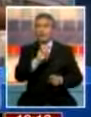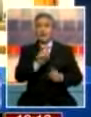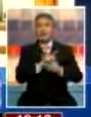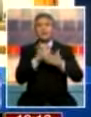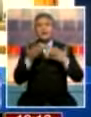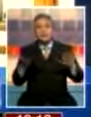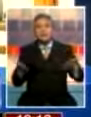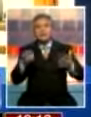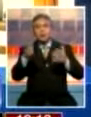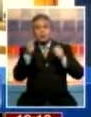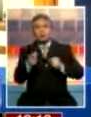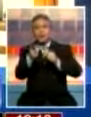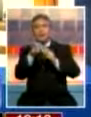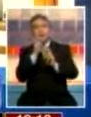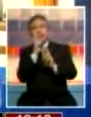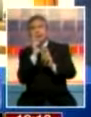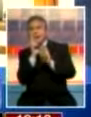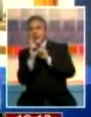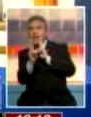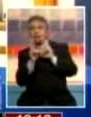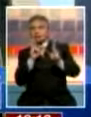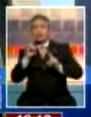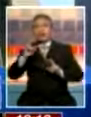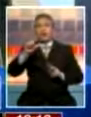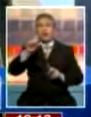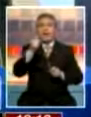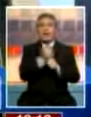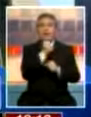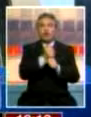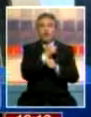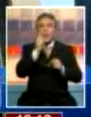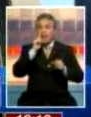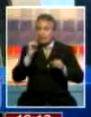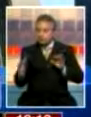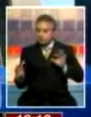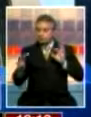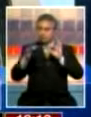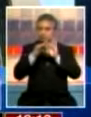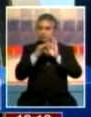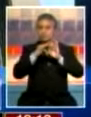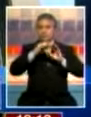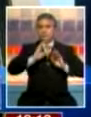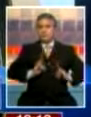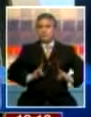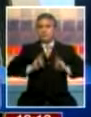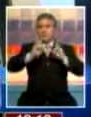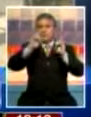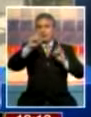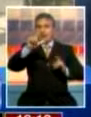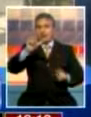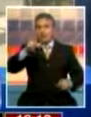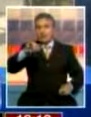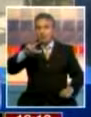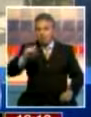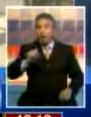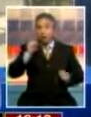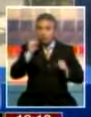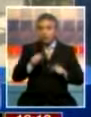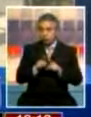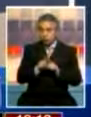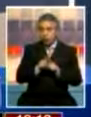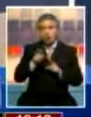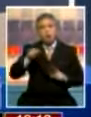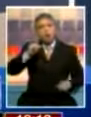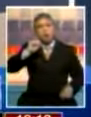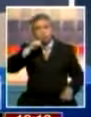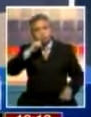laboral que pueda existir entre una clínica y quienes trabajan para ella. Pero si existen incentivos que en definitiva pueden estar